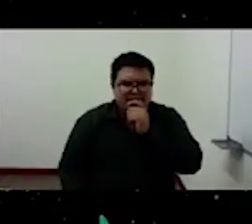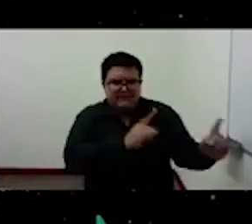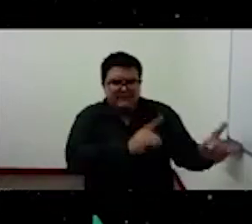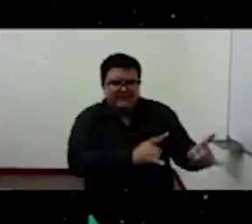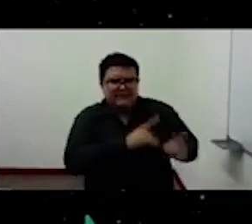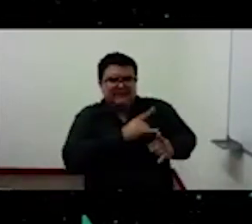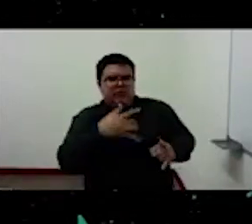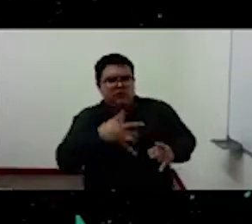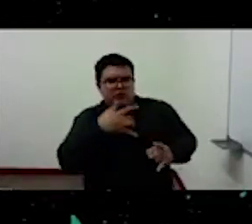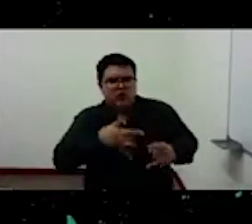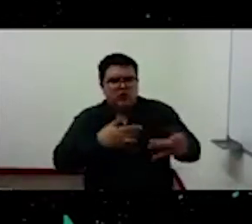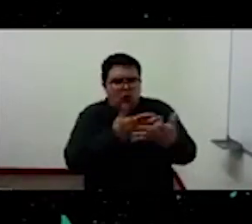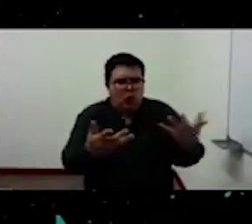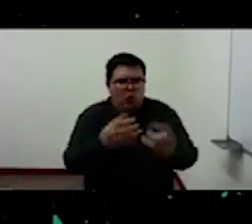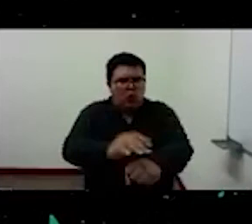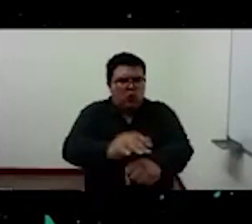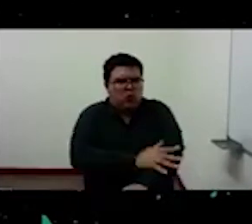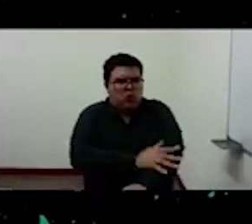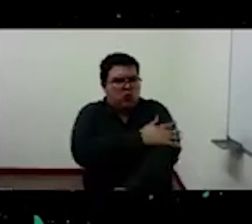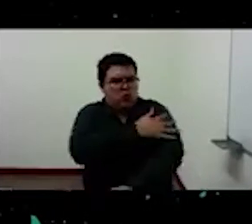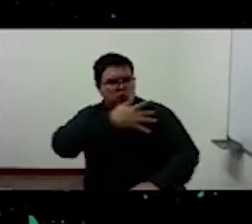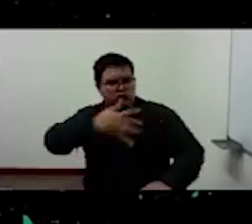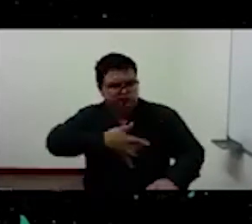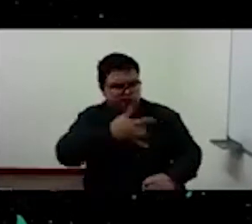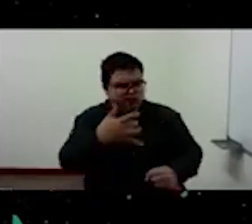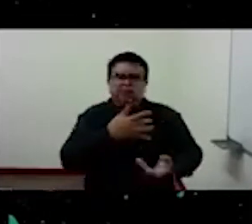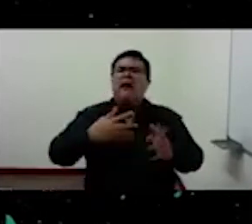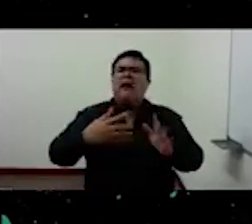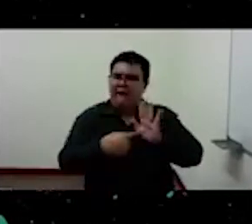algo del orden de la representación.